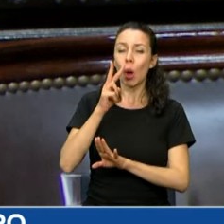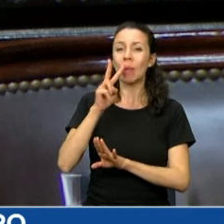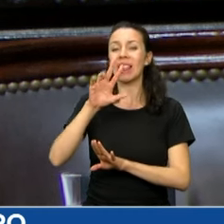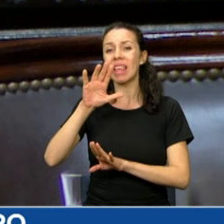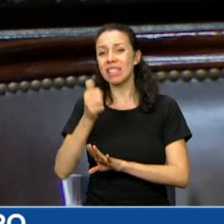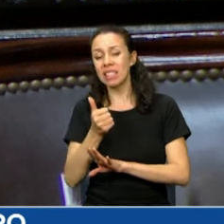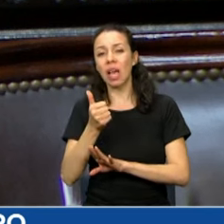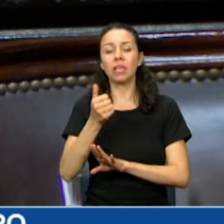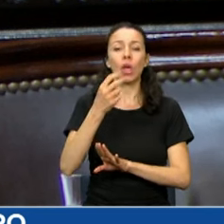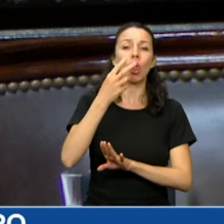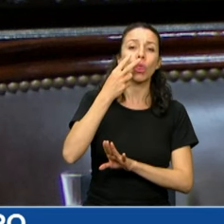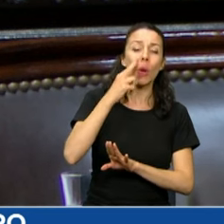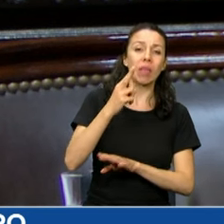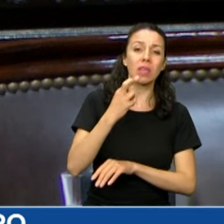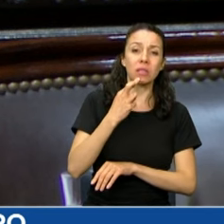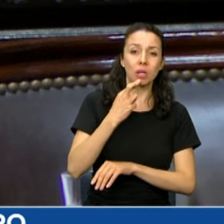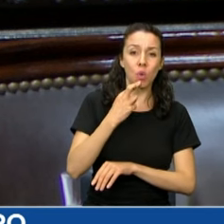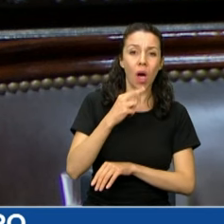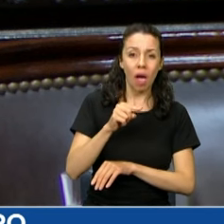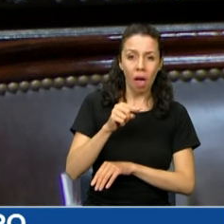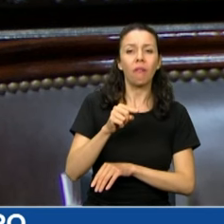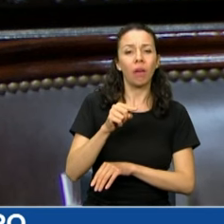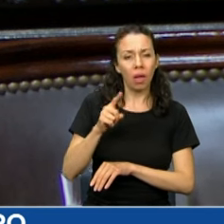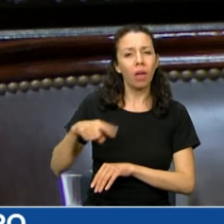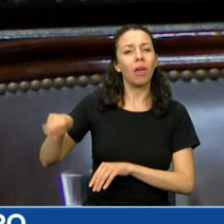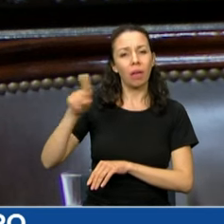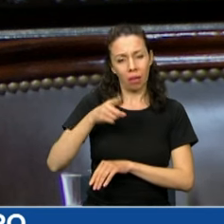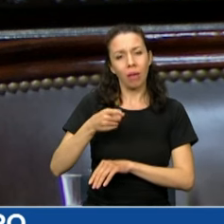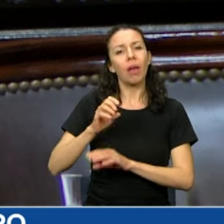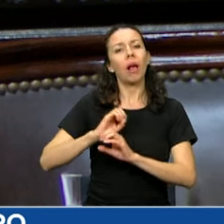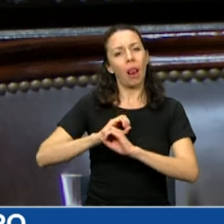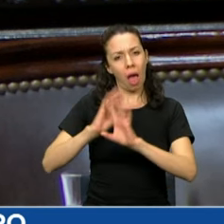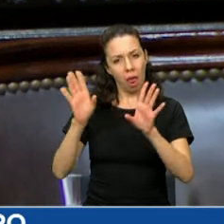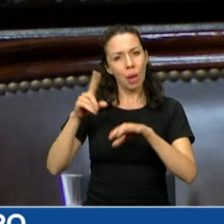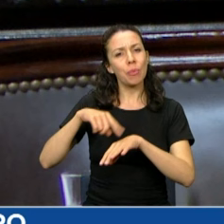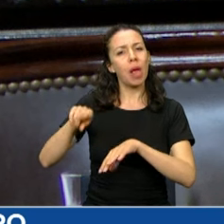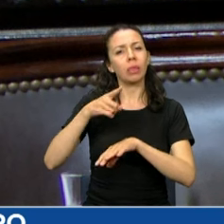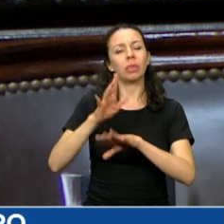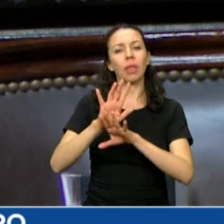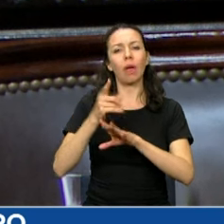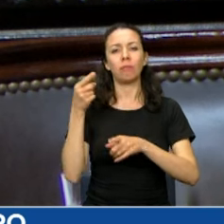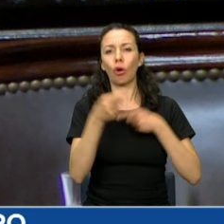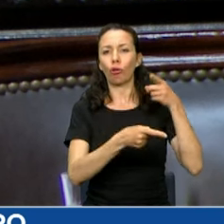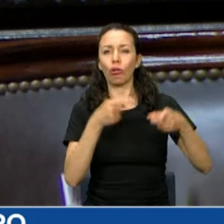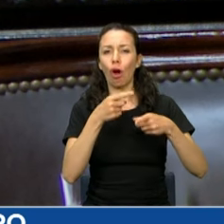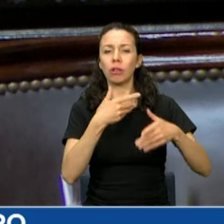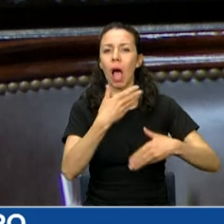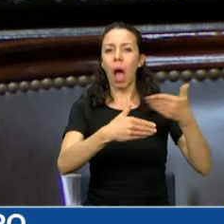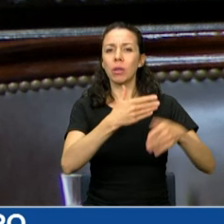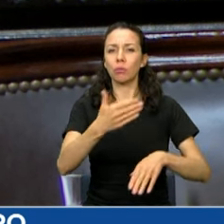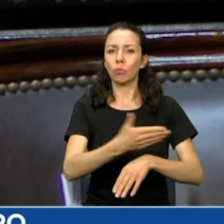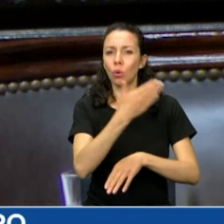2016-19 atentaron claramente contra El Avance productivo y el crecimiento económico